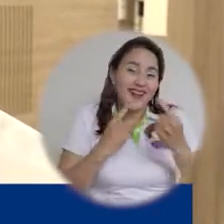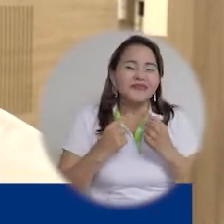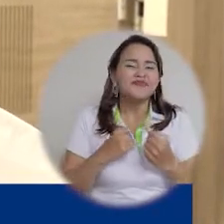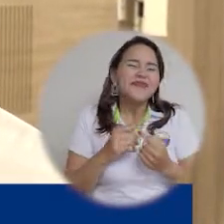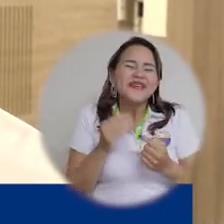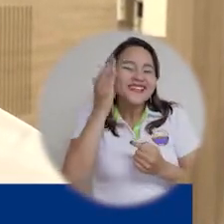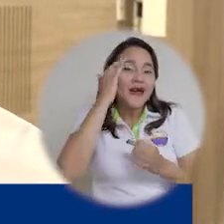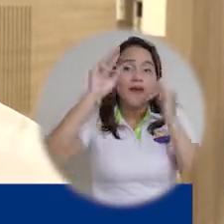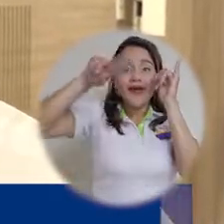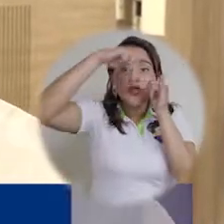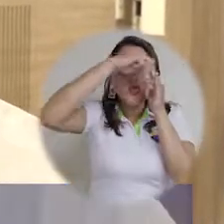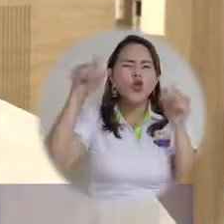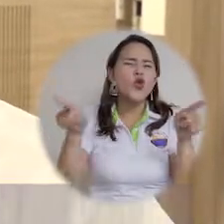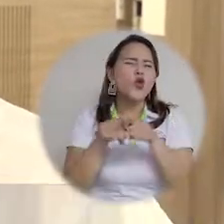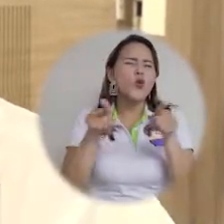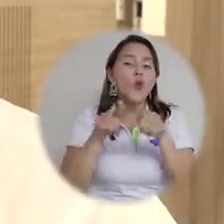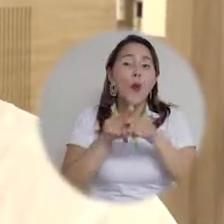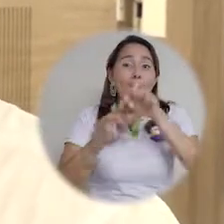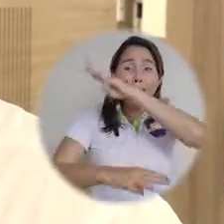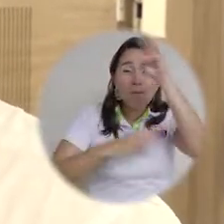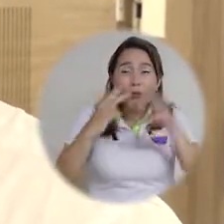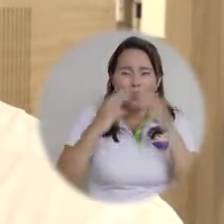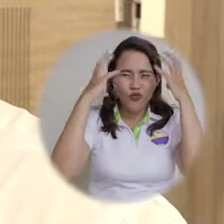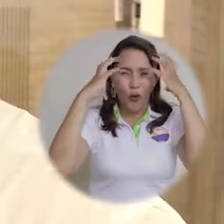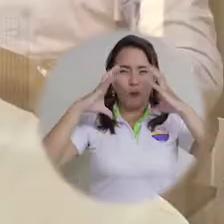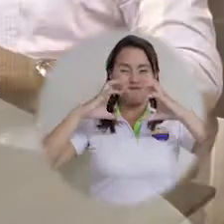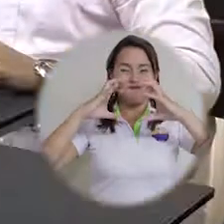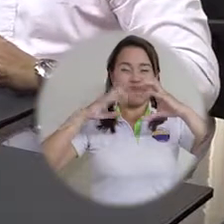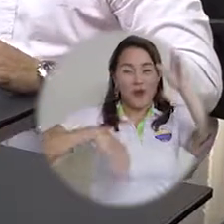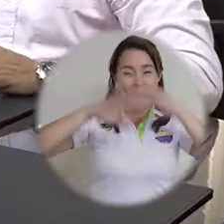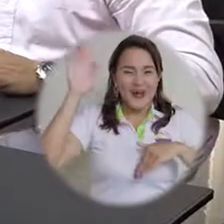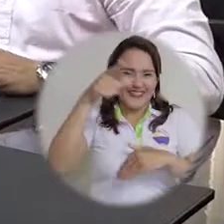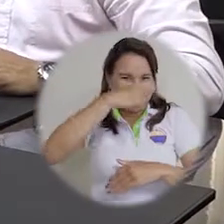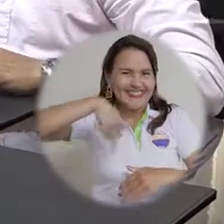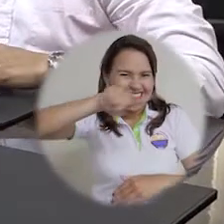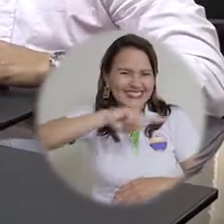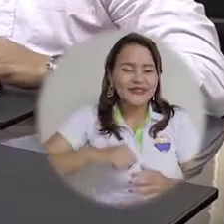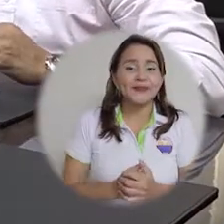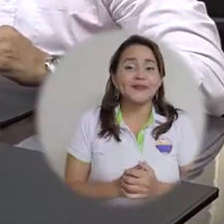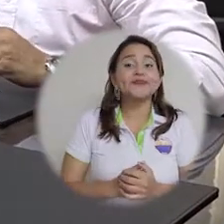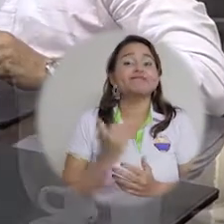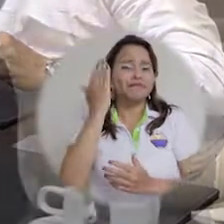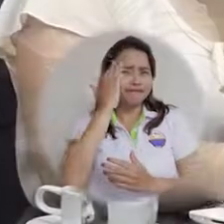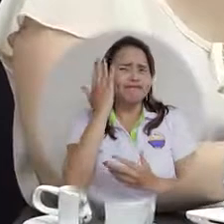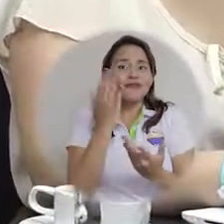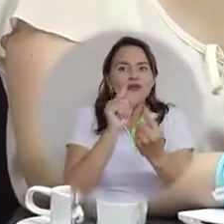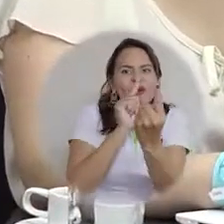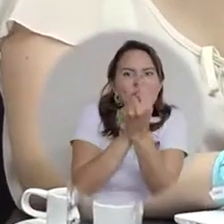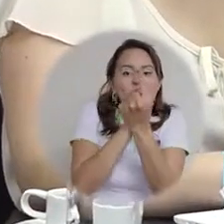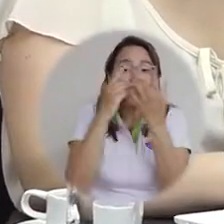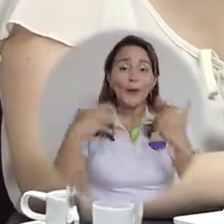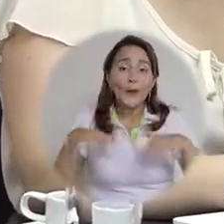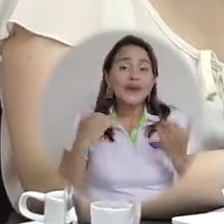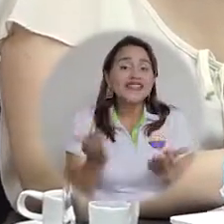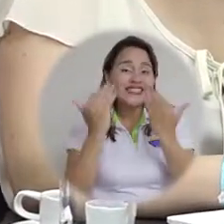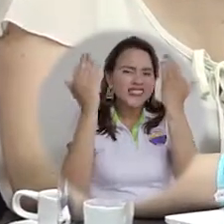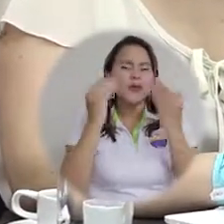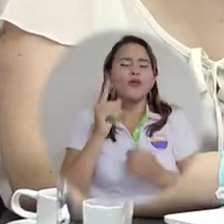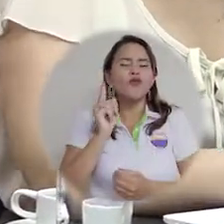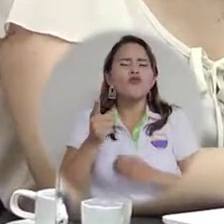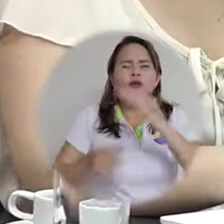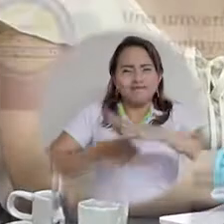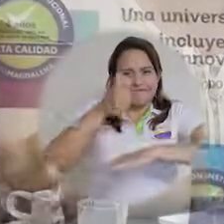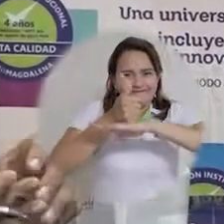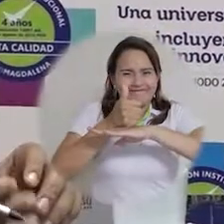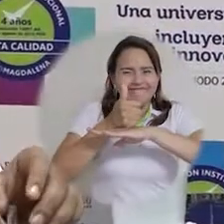el cerebro de todo el mundo, no solamente de las personas que estamos metidas en el instituto. El encuentro pedagógico se dio luego de una reunión entre el director